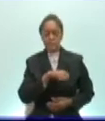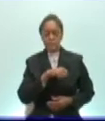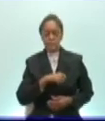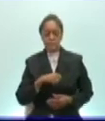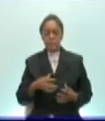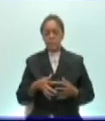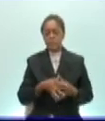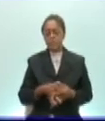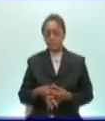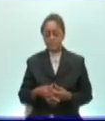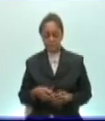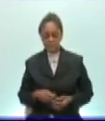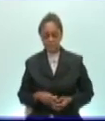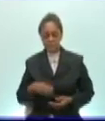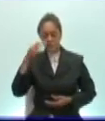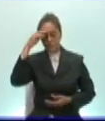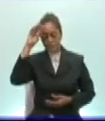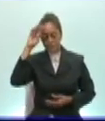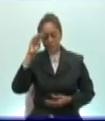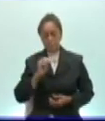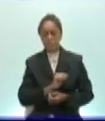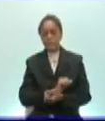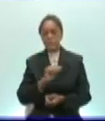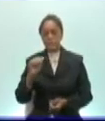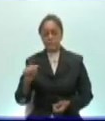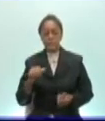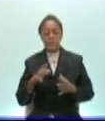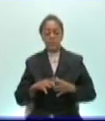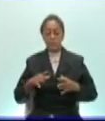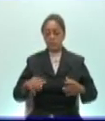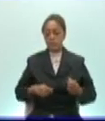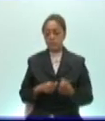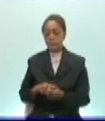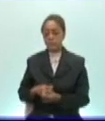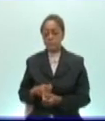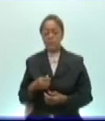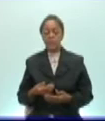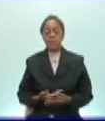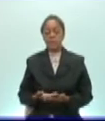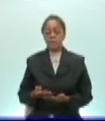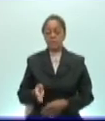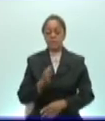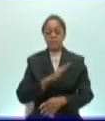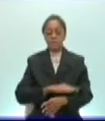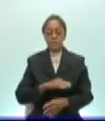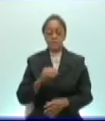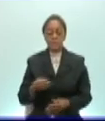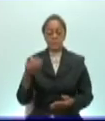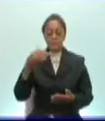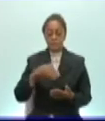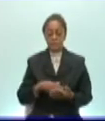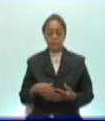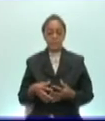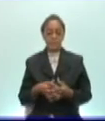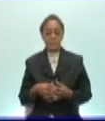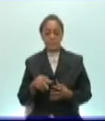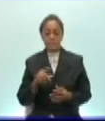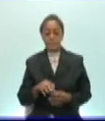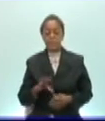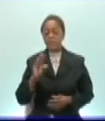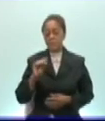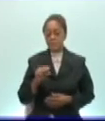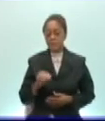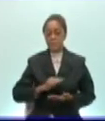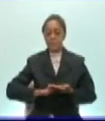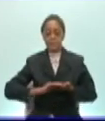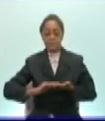Estados Unidos. Los cubanos que habían librado grandes combates, porque incluso días antes de esta intervención norteamericana se le había pedido